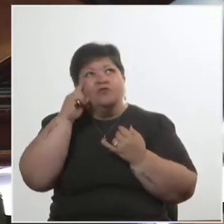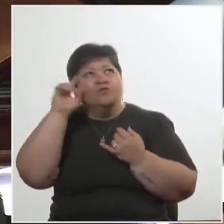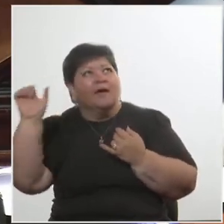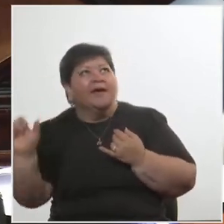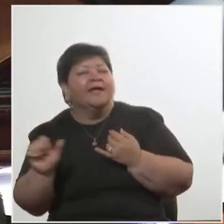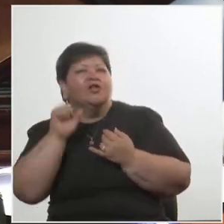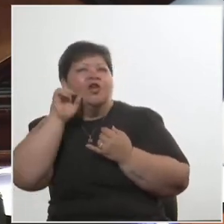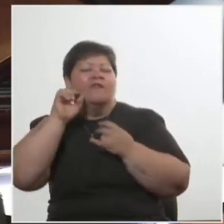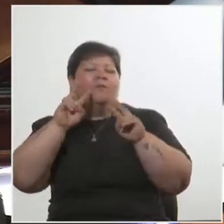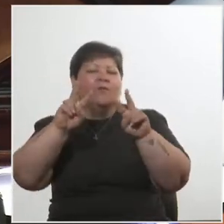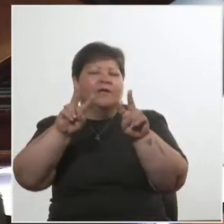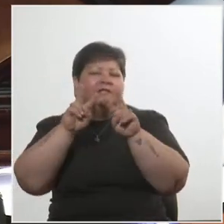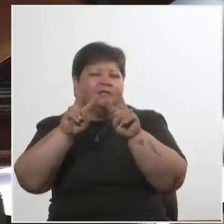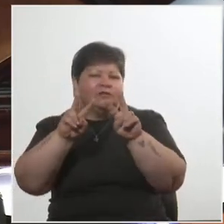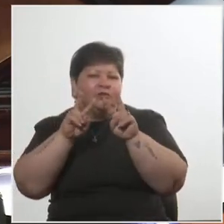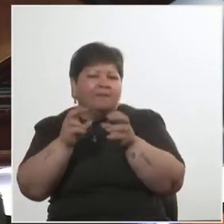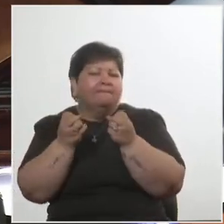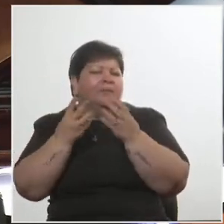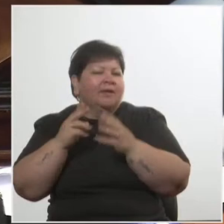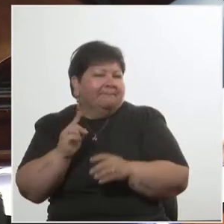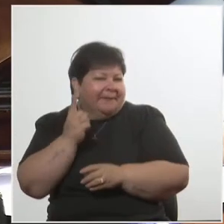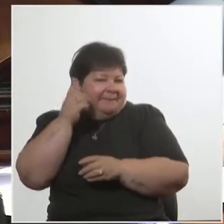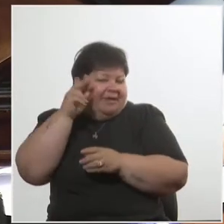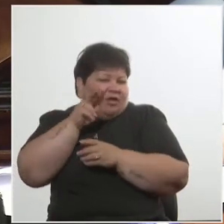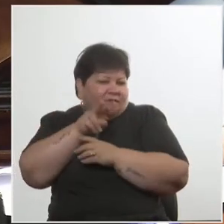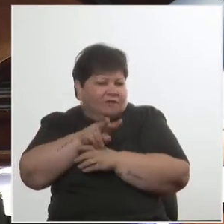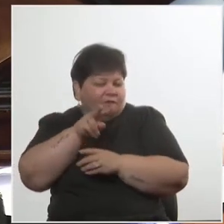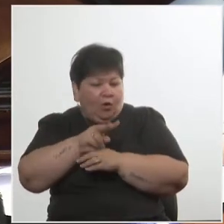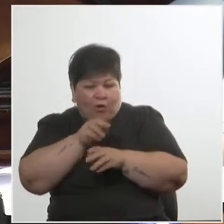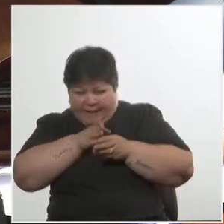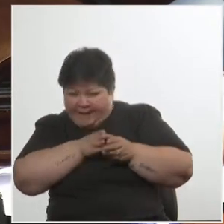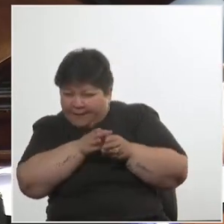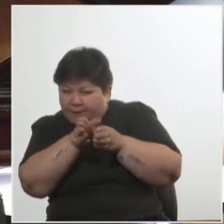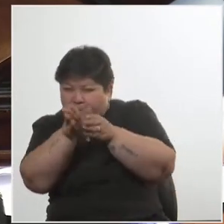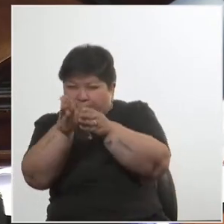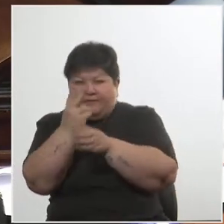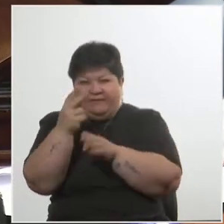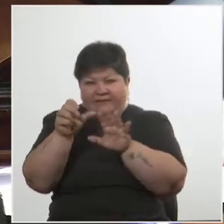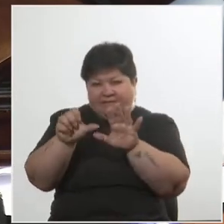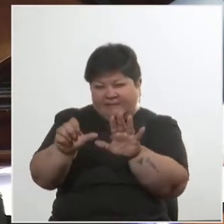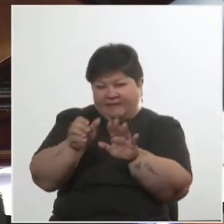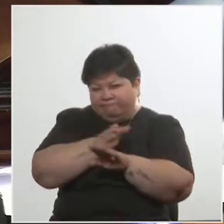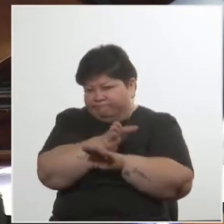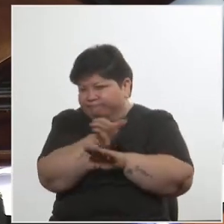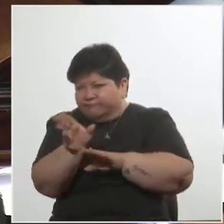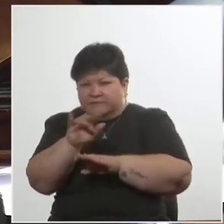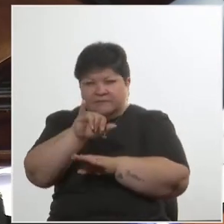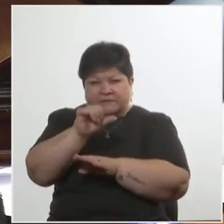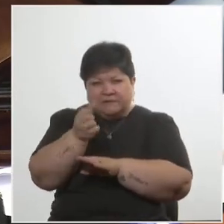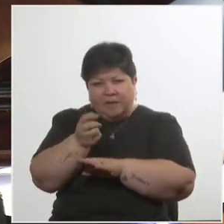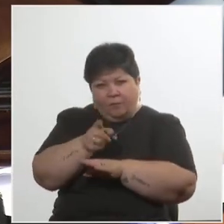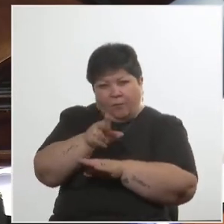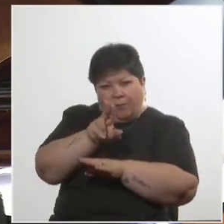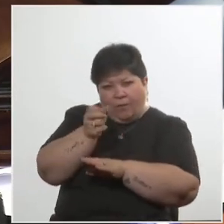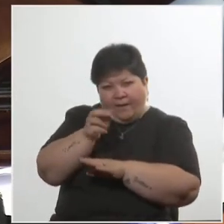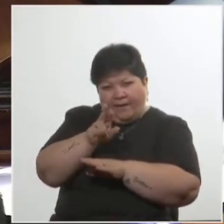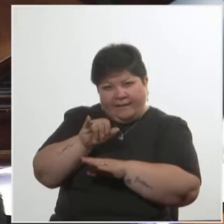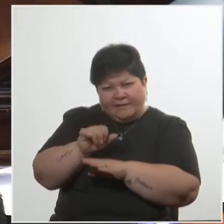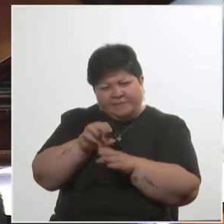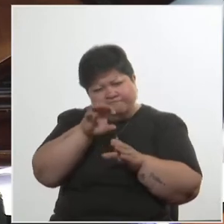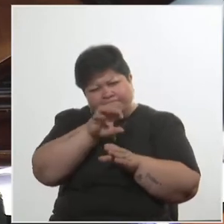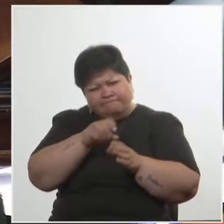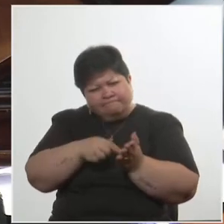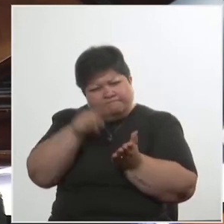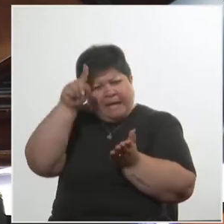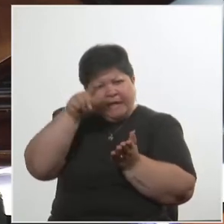dunate porque Wilson fue el primero que vio en la ruta 26 pasando del yaguarí casi que hasta Melo la segunda